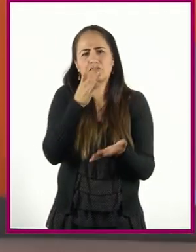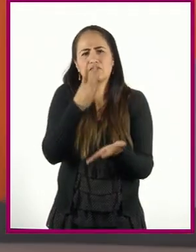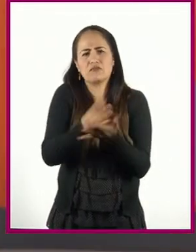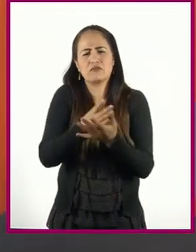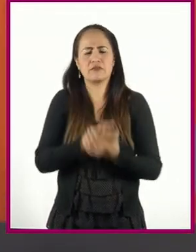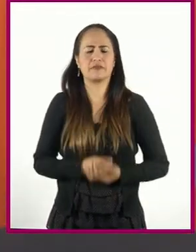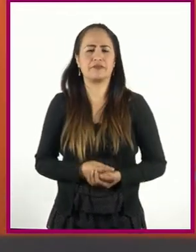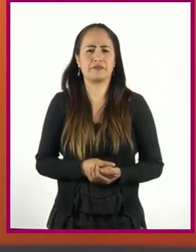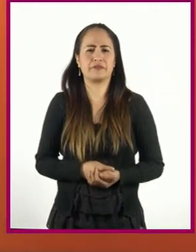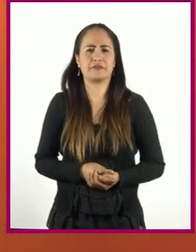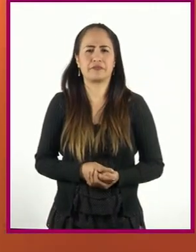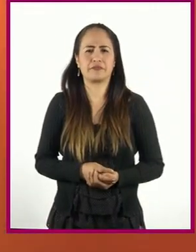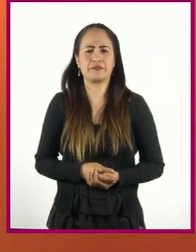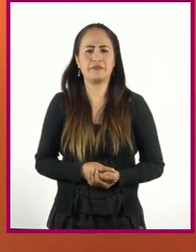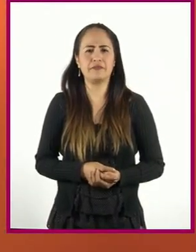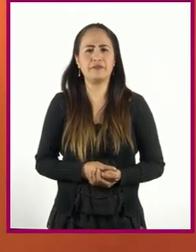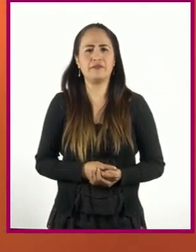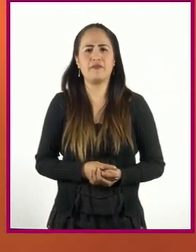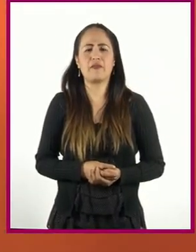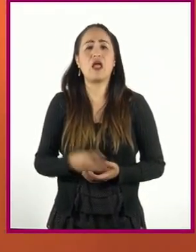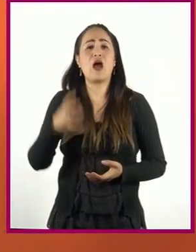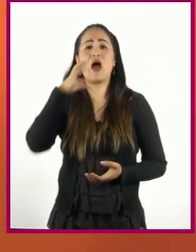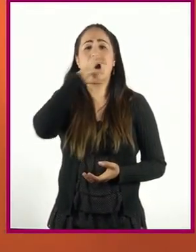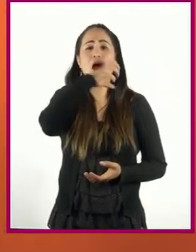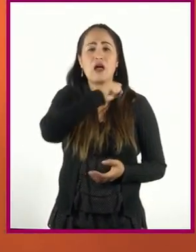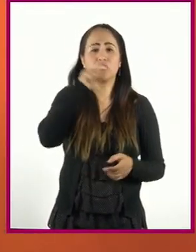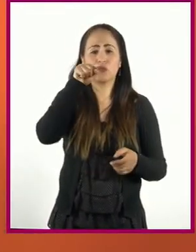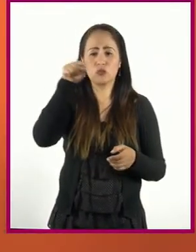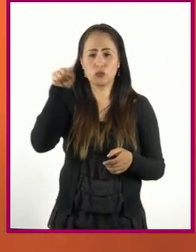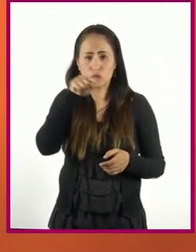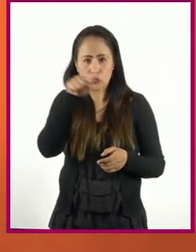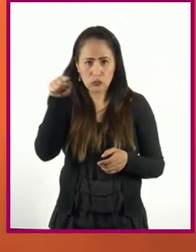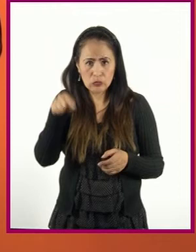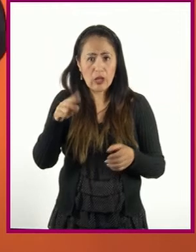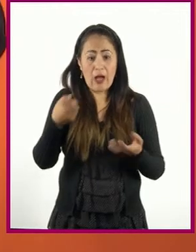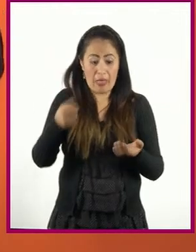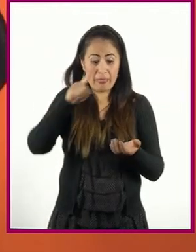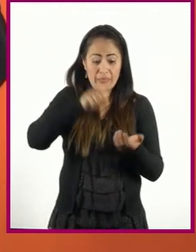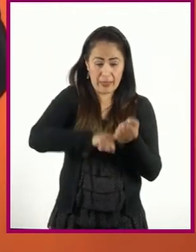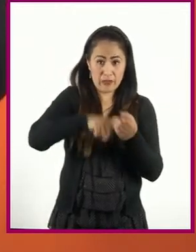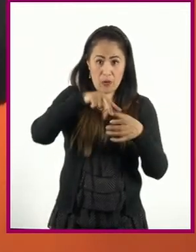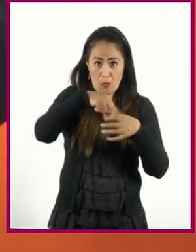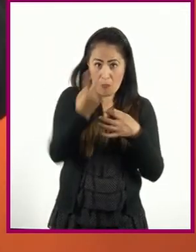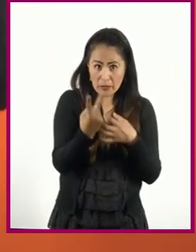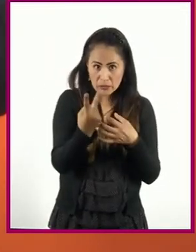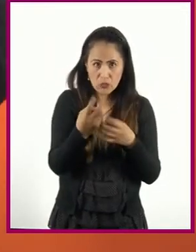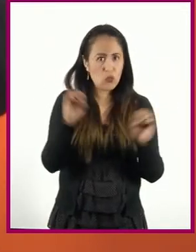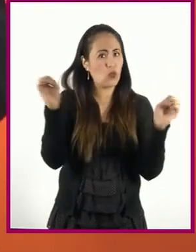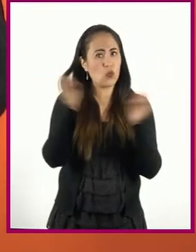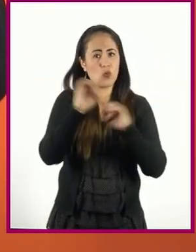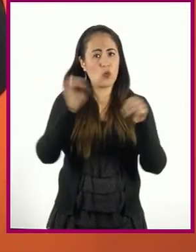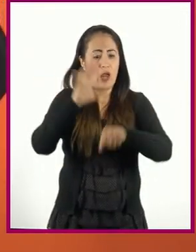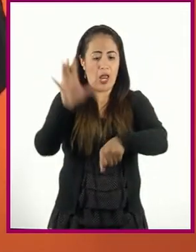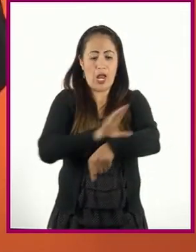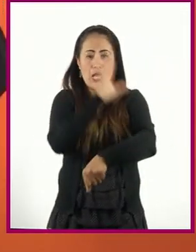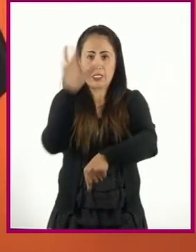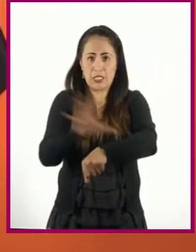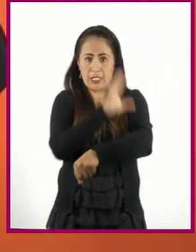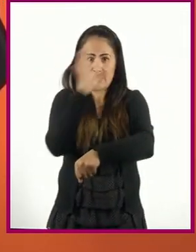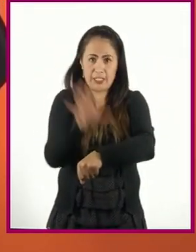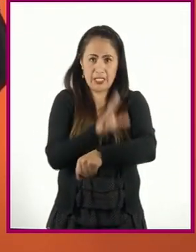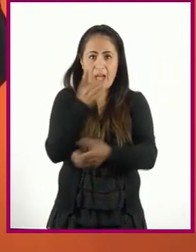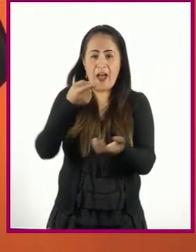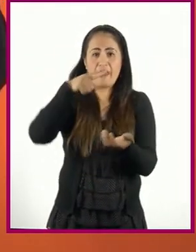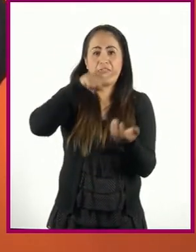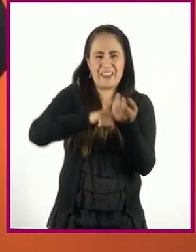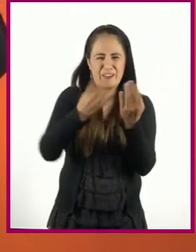El horno de microondas no debe ponerse a funcionar vacío, ya que la energía de las ondas